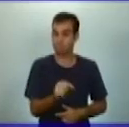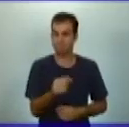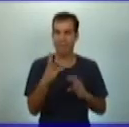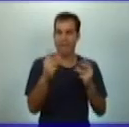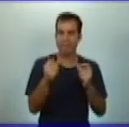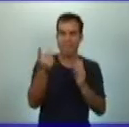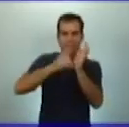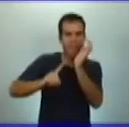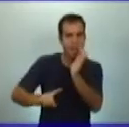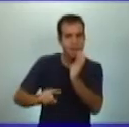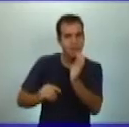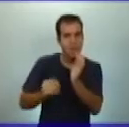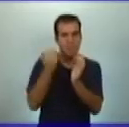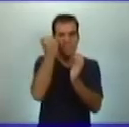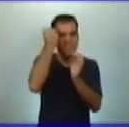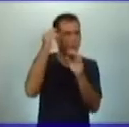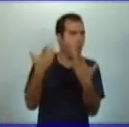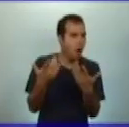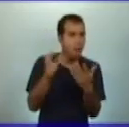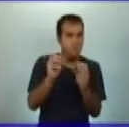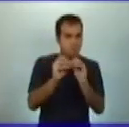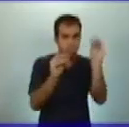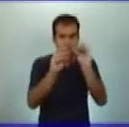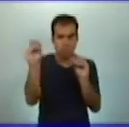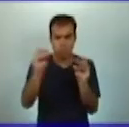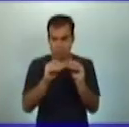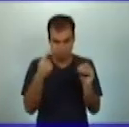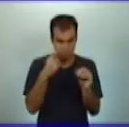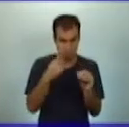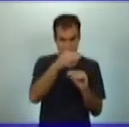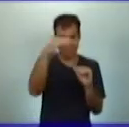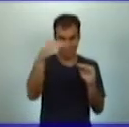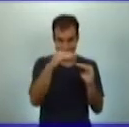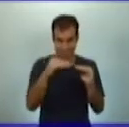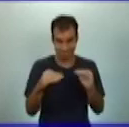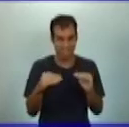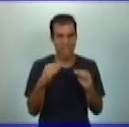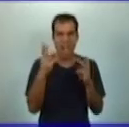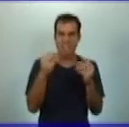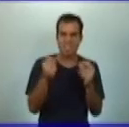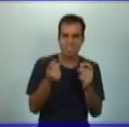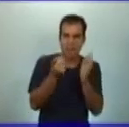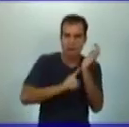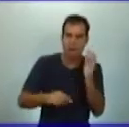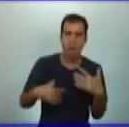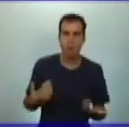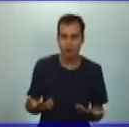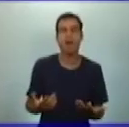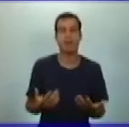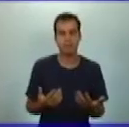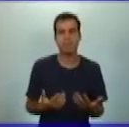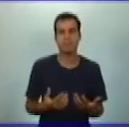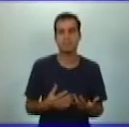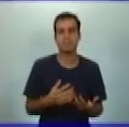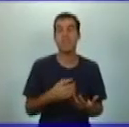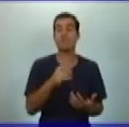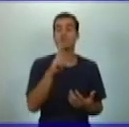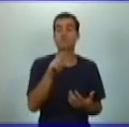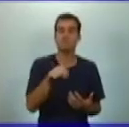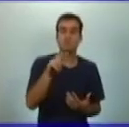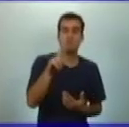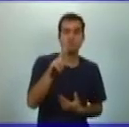tiene? A partir de esa distribución electrónica que les mostré. ¿Cuál es la carga nuclear de ese átomo que aparece